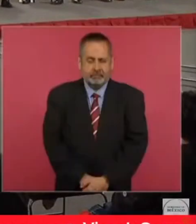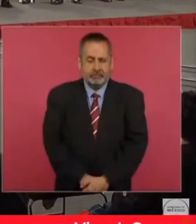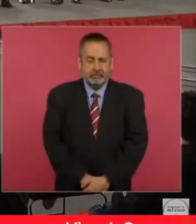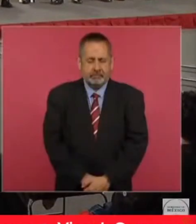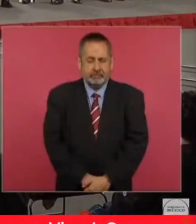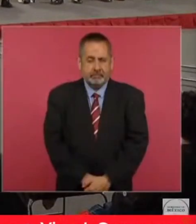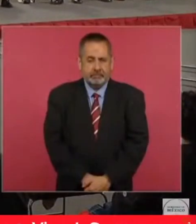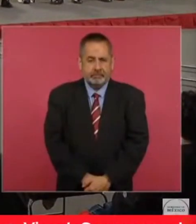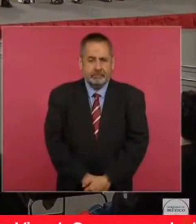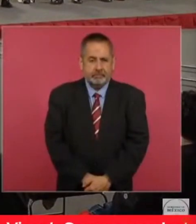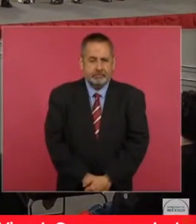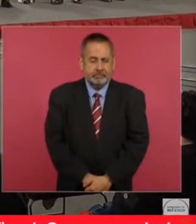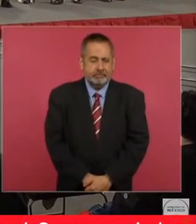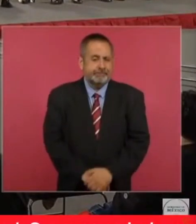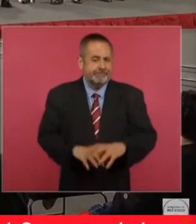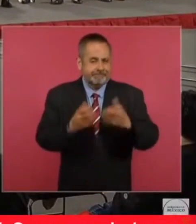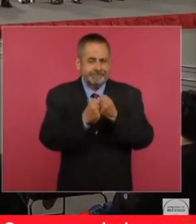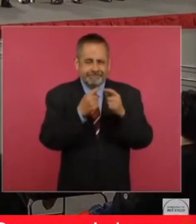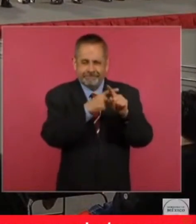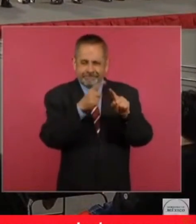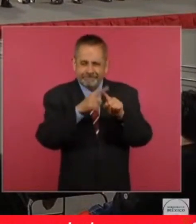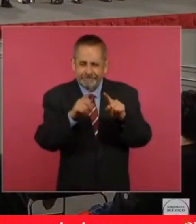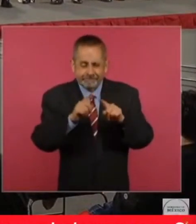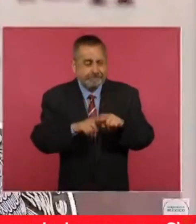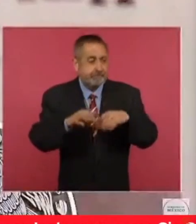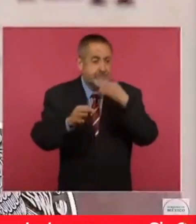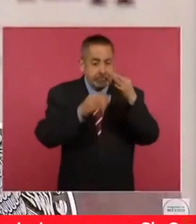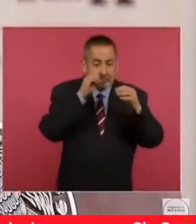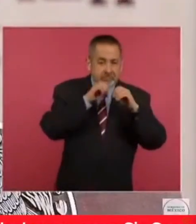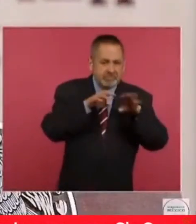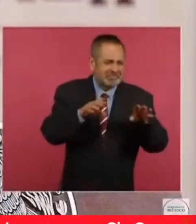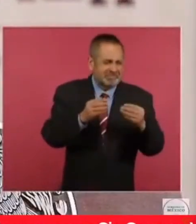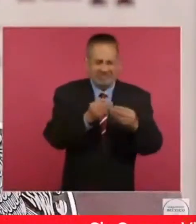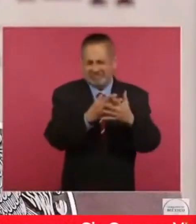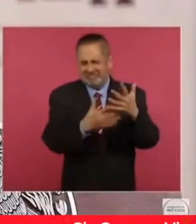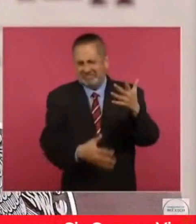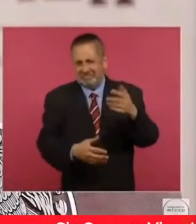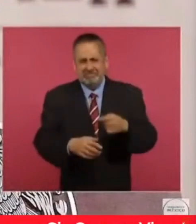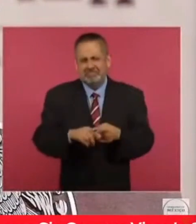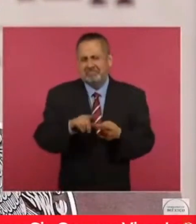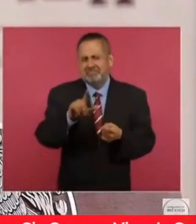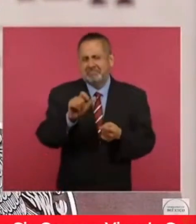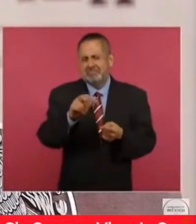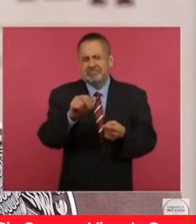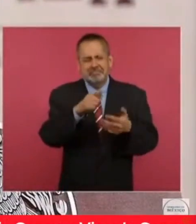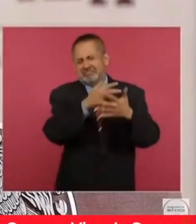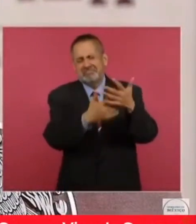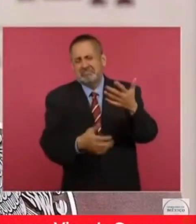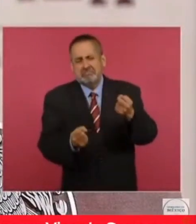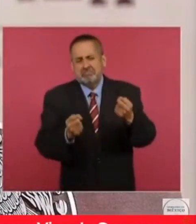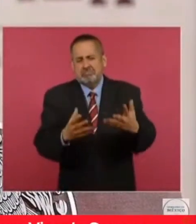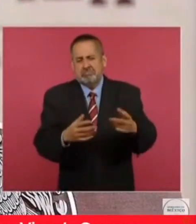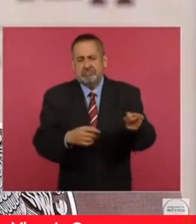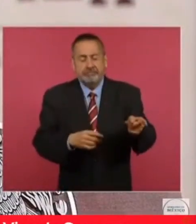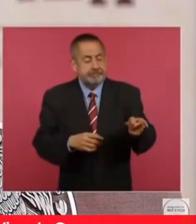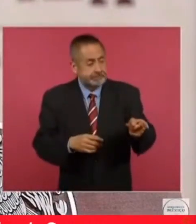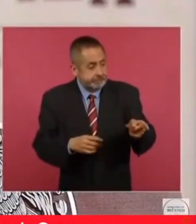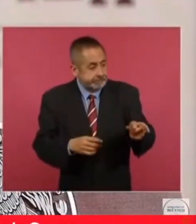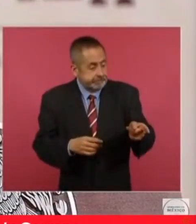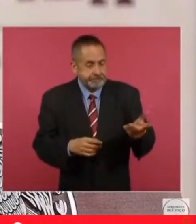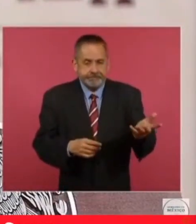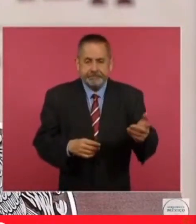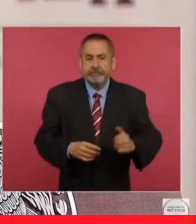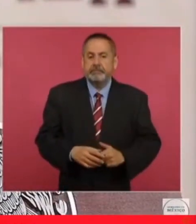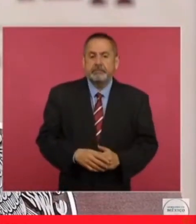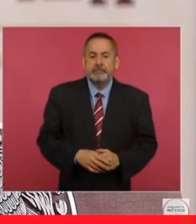de MBS y ADN 40, entre otros muchos como Laura Manso. Al respecto,